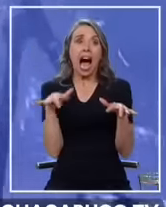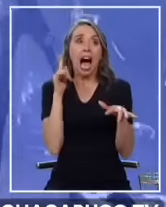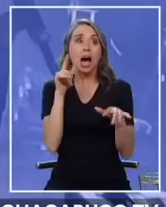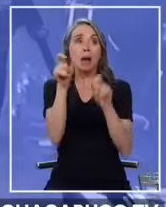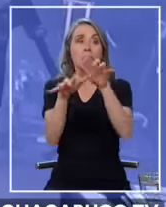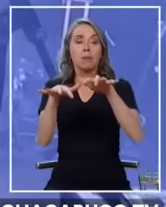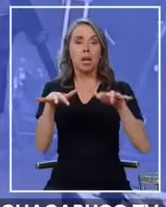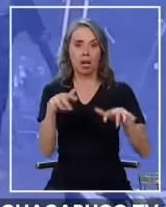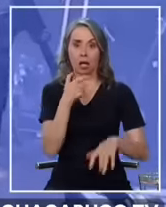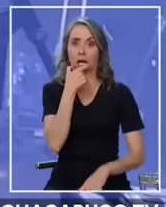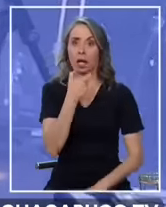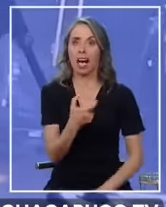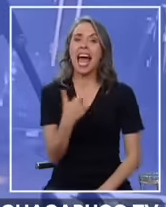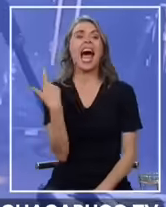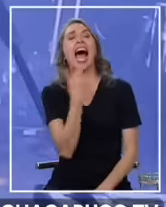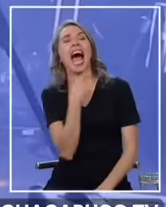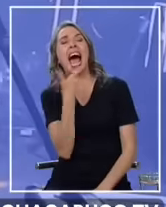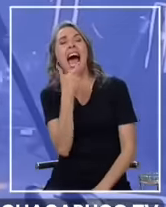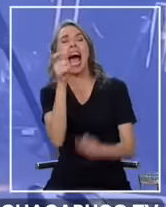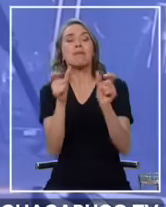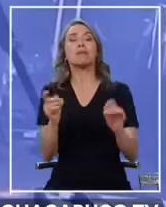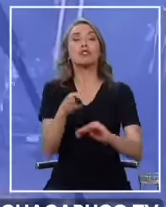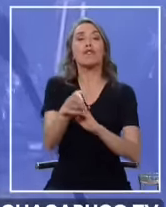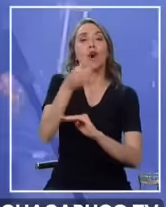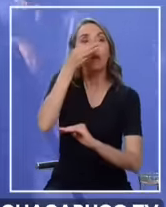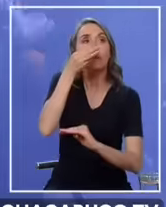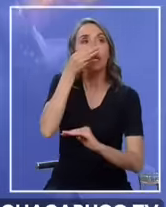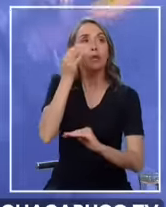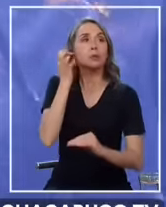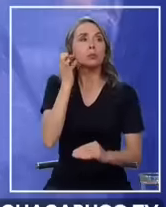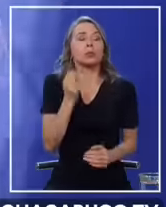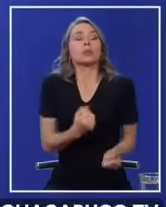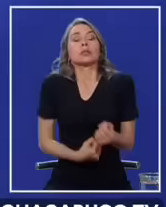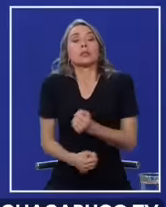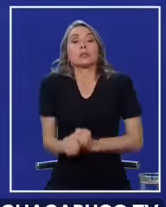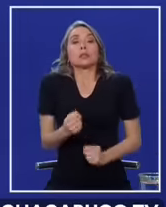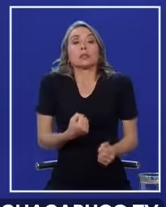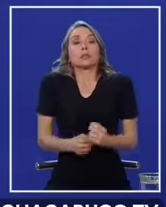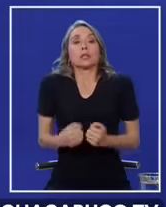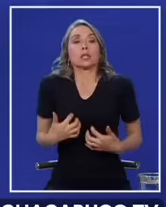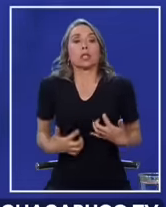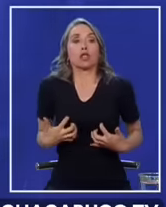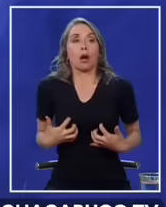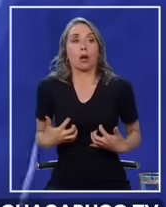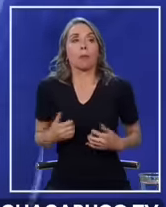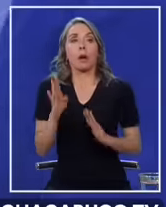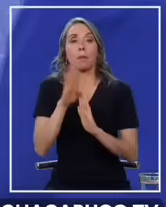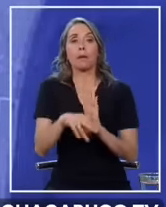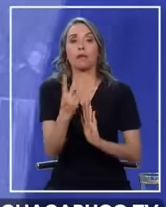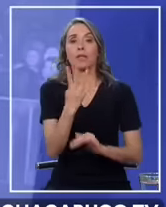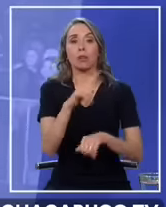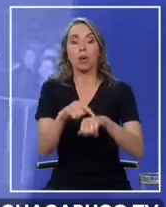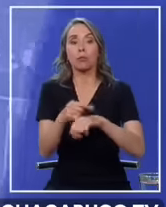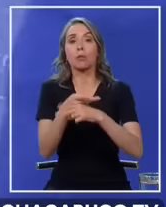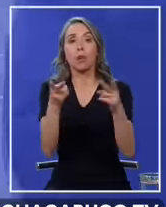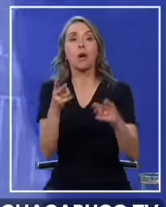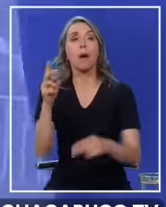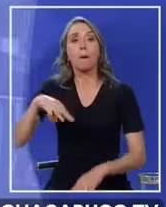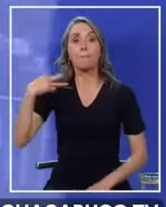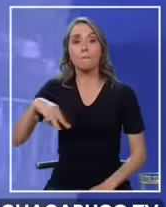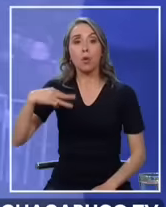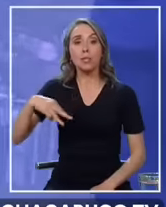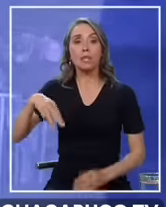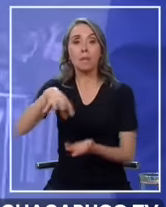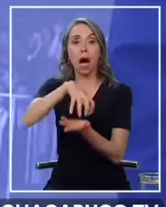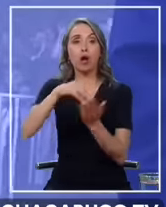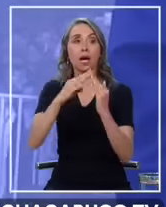El público absorto las carcajadas de los asistentes, pero la incomodidad sería pública en menos de 24 horas, cuando el propio municipio